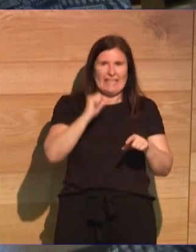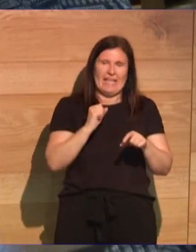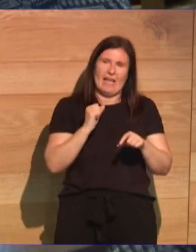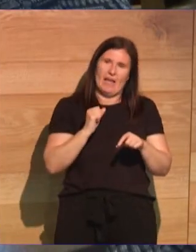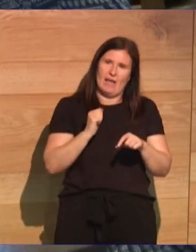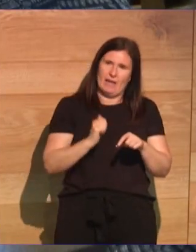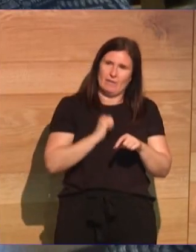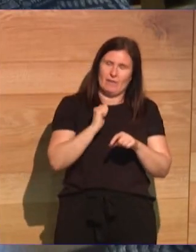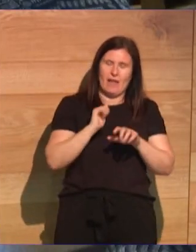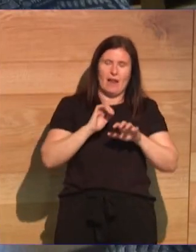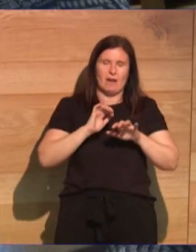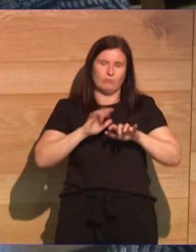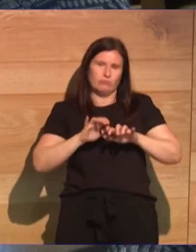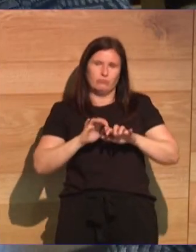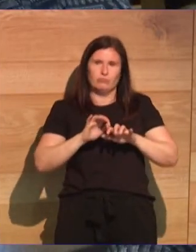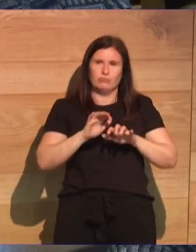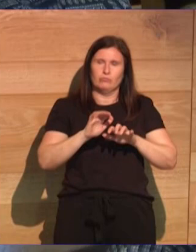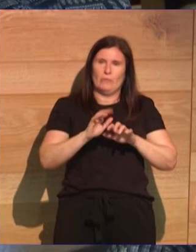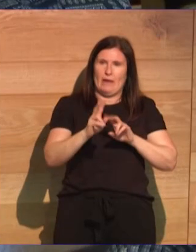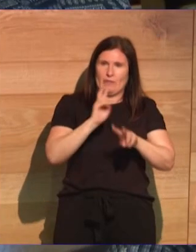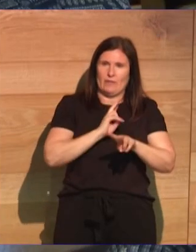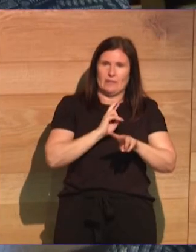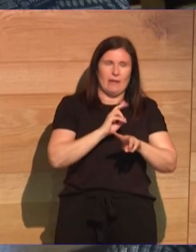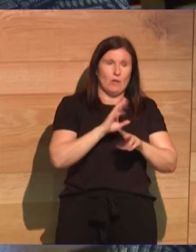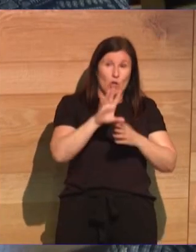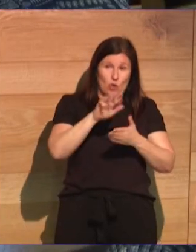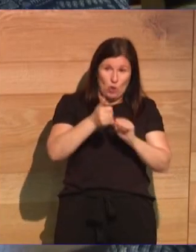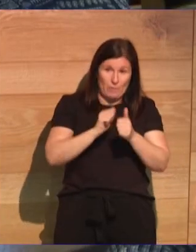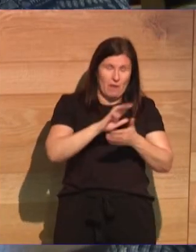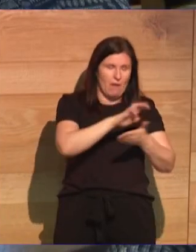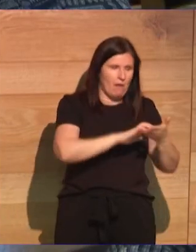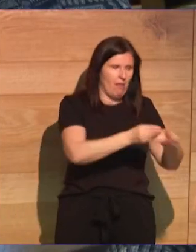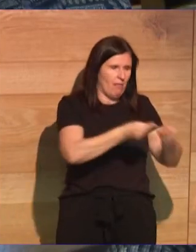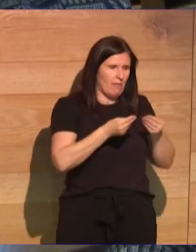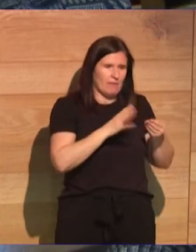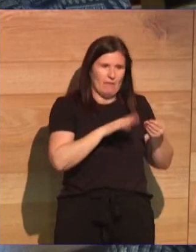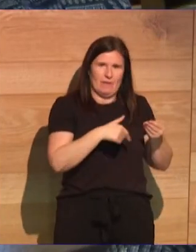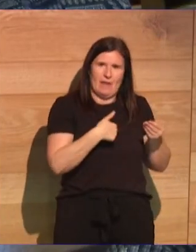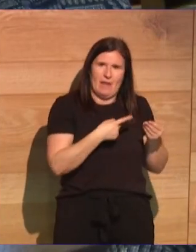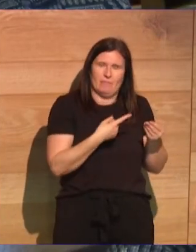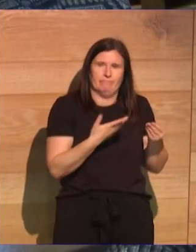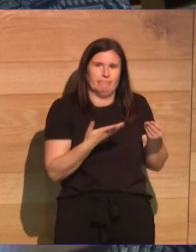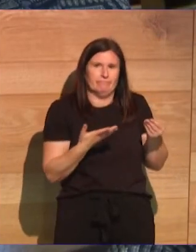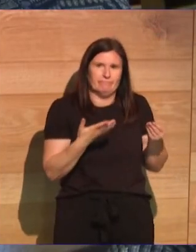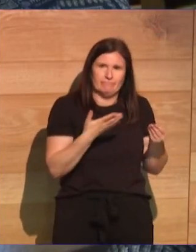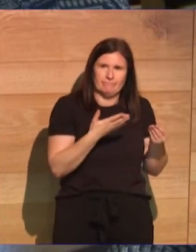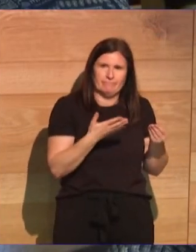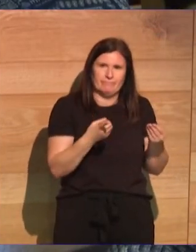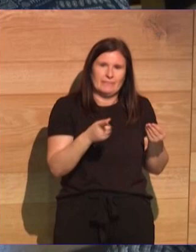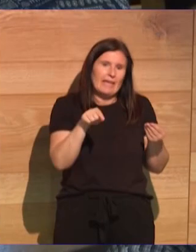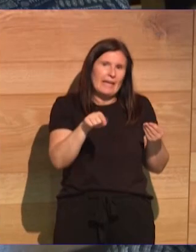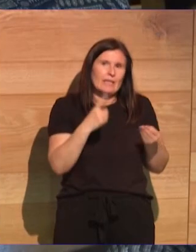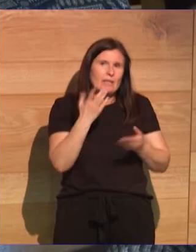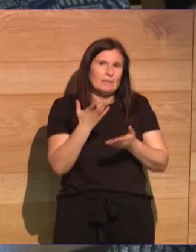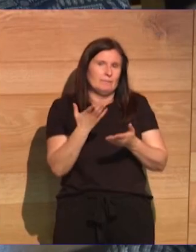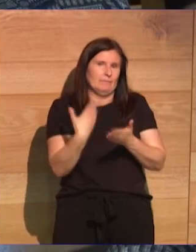excelente. Y no hay transferencia de información a conocimiento. Y esa persona se